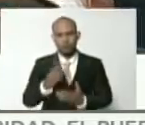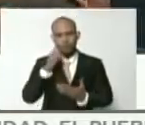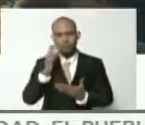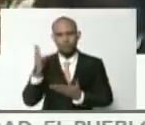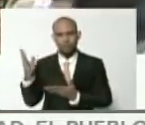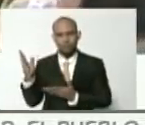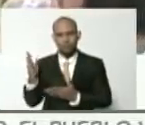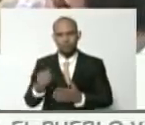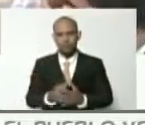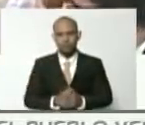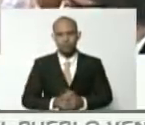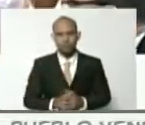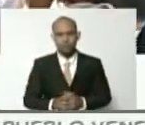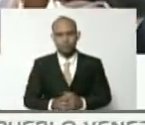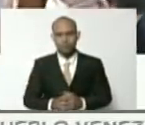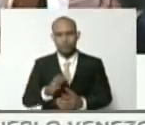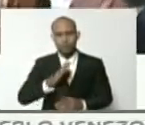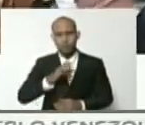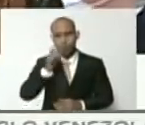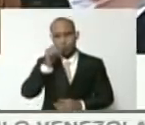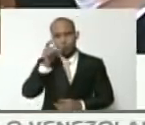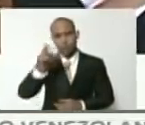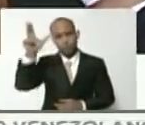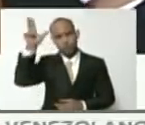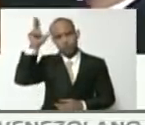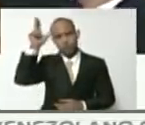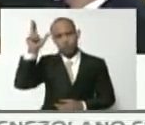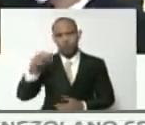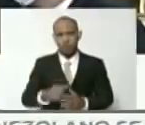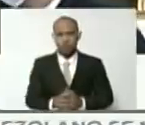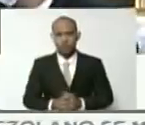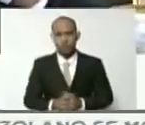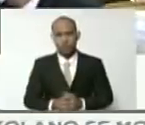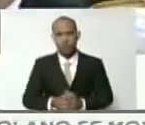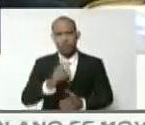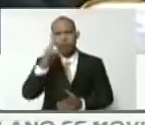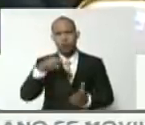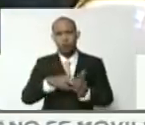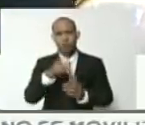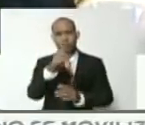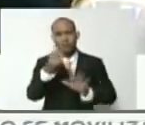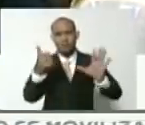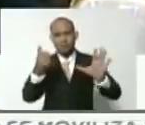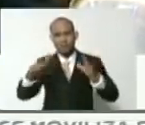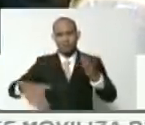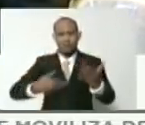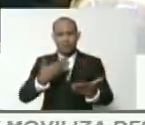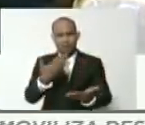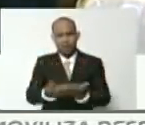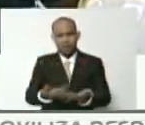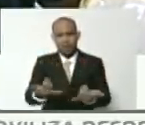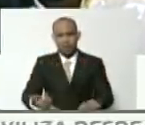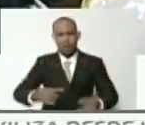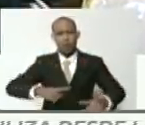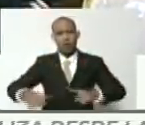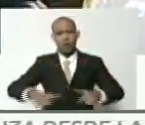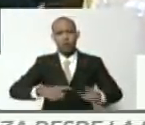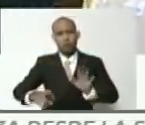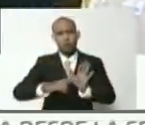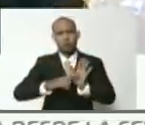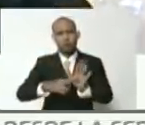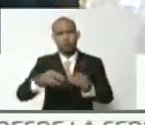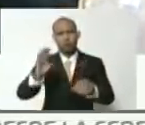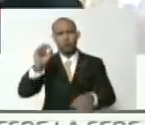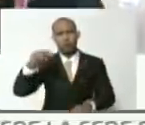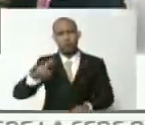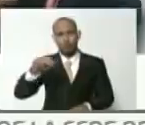de nacionalidad Nicolás alemana, Maduro Moros. Desde 2016 ha desempeñado funciones como coordinador residente del sistema